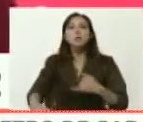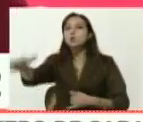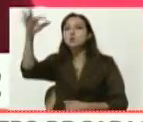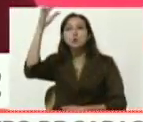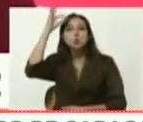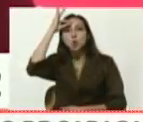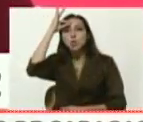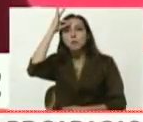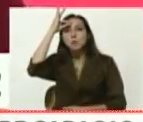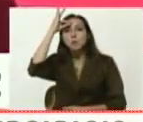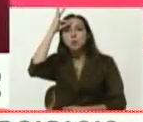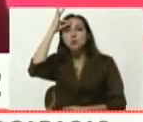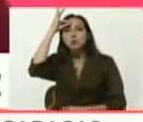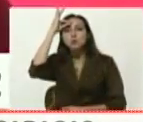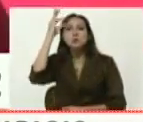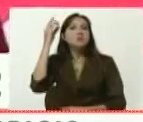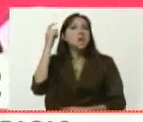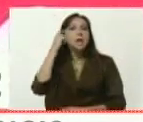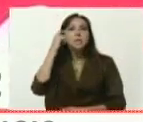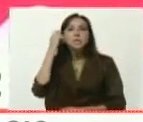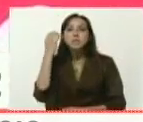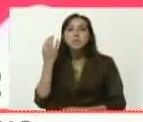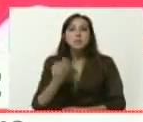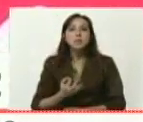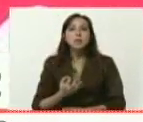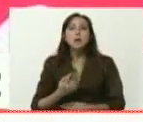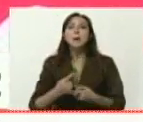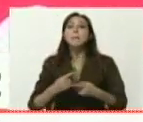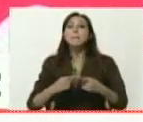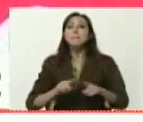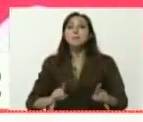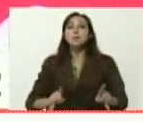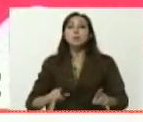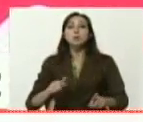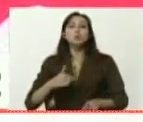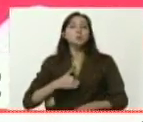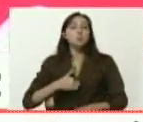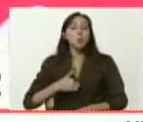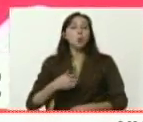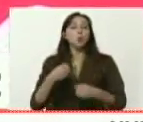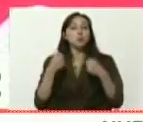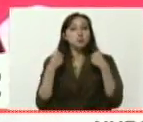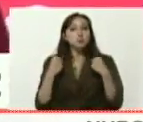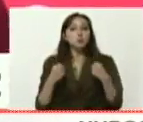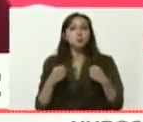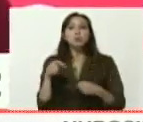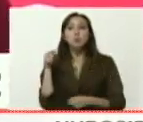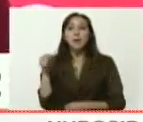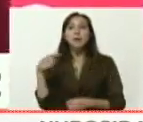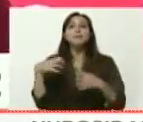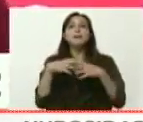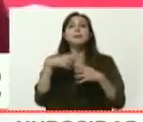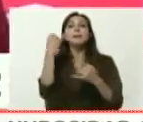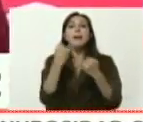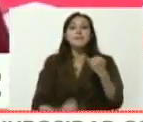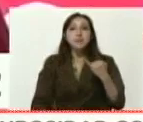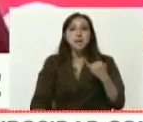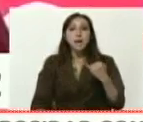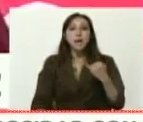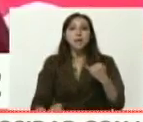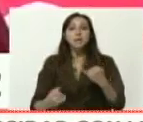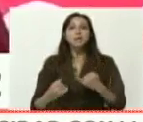hoy, pero lo que sí yo estoy seguro, que en esa batalla final estará